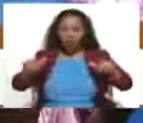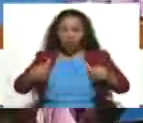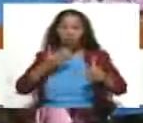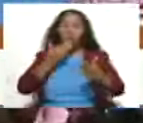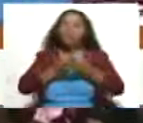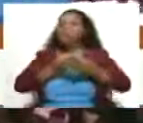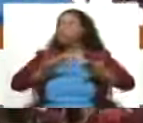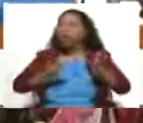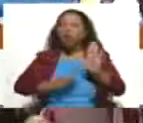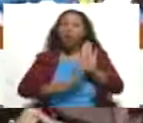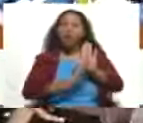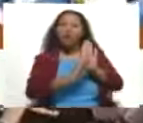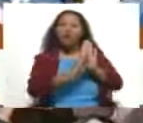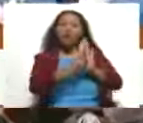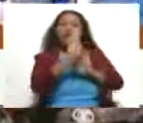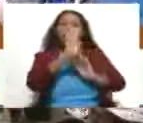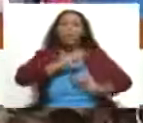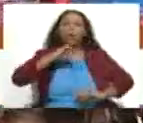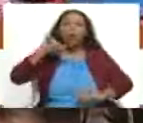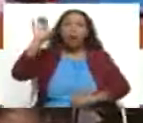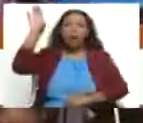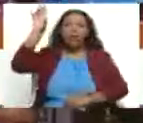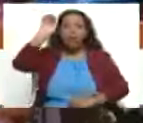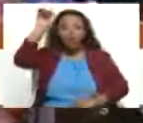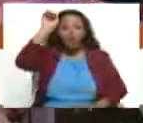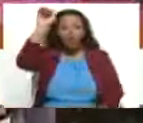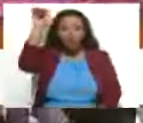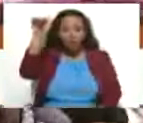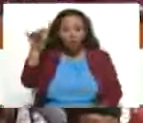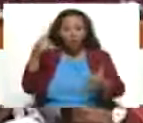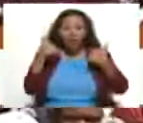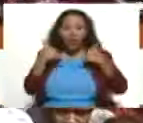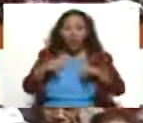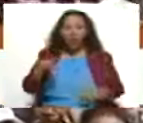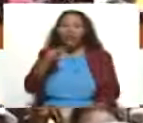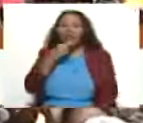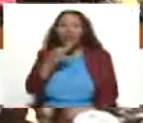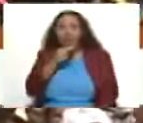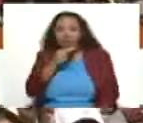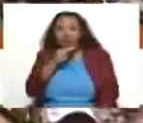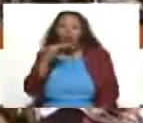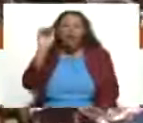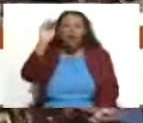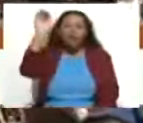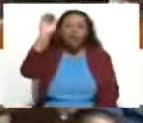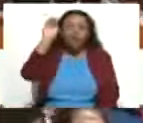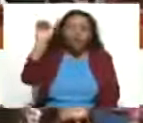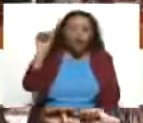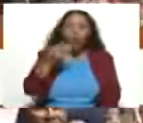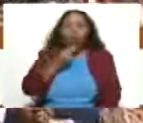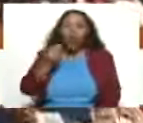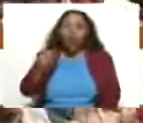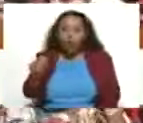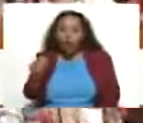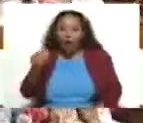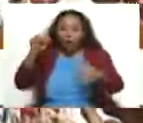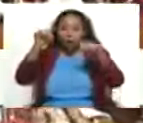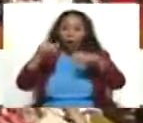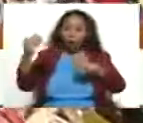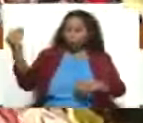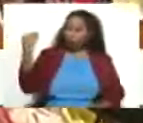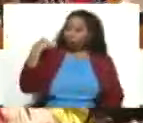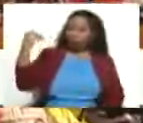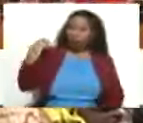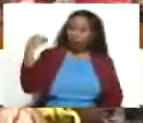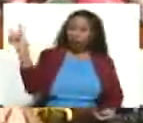el desarrollo de la nación para nuestros futuros hijos, nietos, para nuestros niños. Hoy la patria nos llama, esa